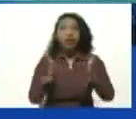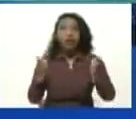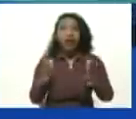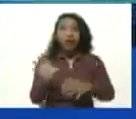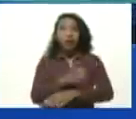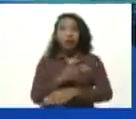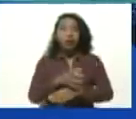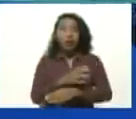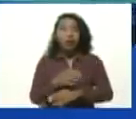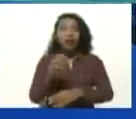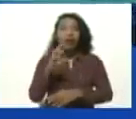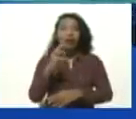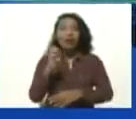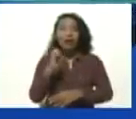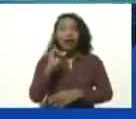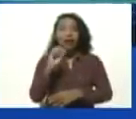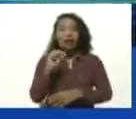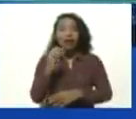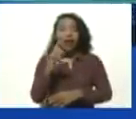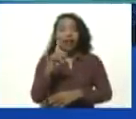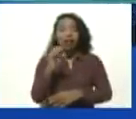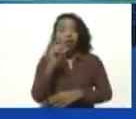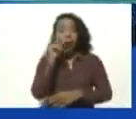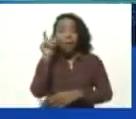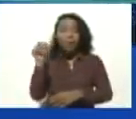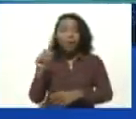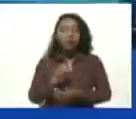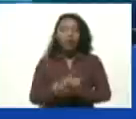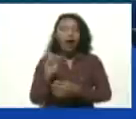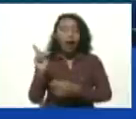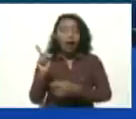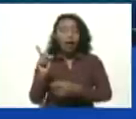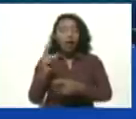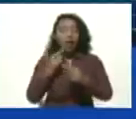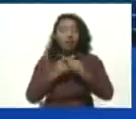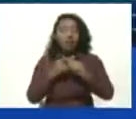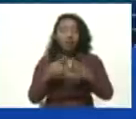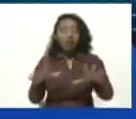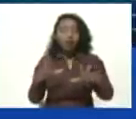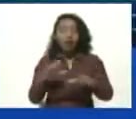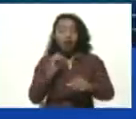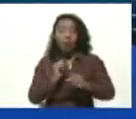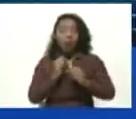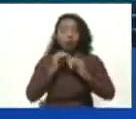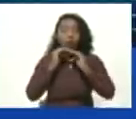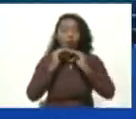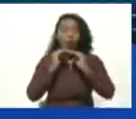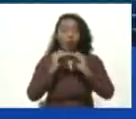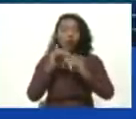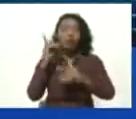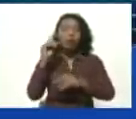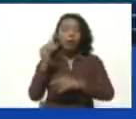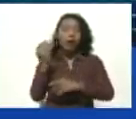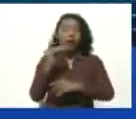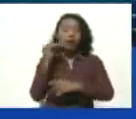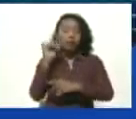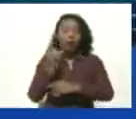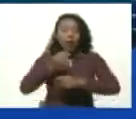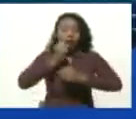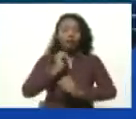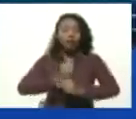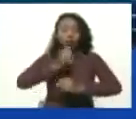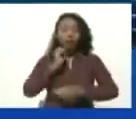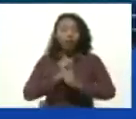venezolano Reinaldo Armas, saben ustedes. Él es polifacético. Él canta canto del llano, pero además es tremendo gaitero. Ahora